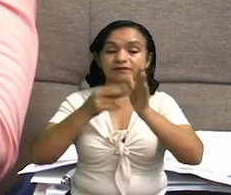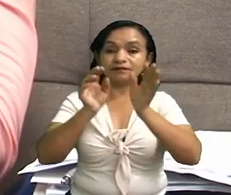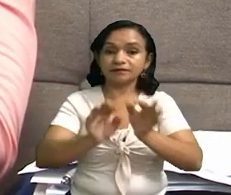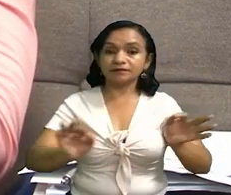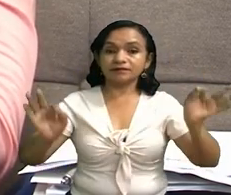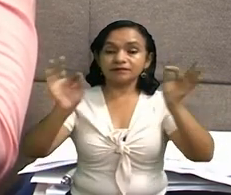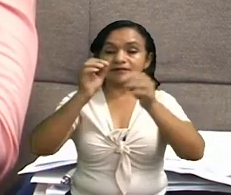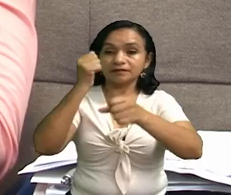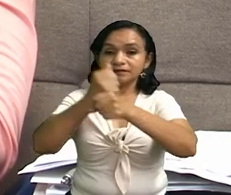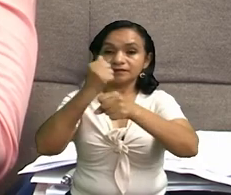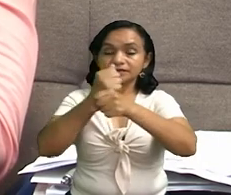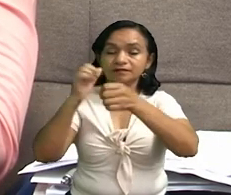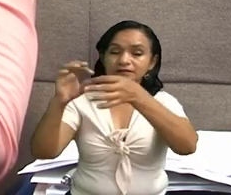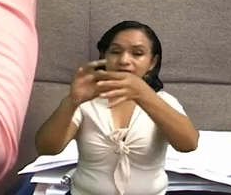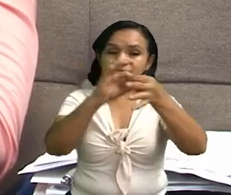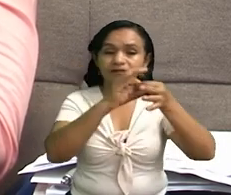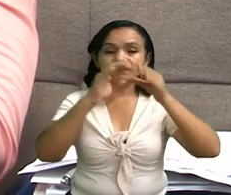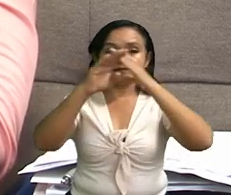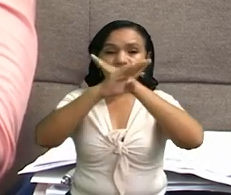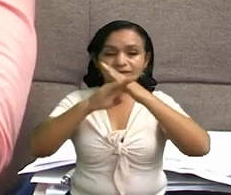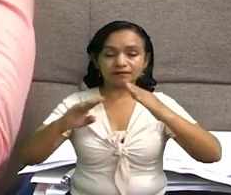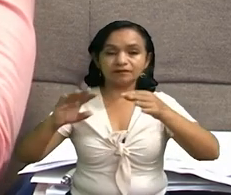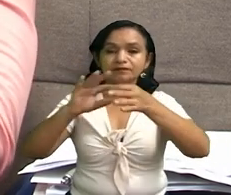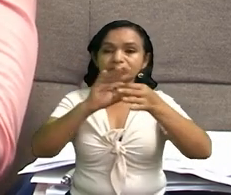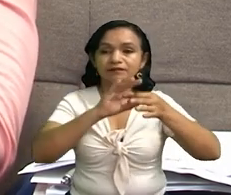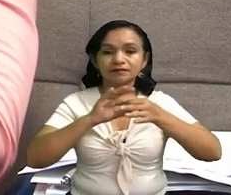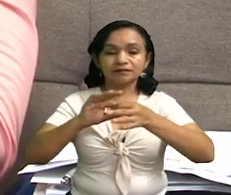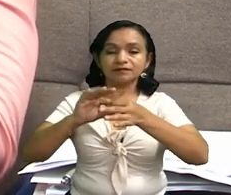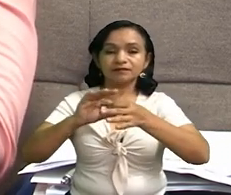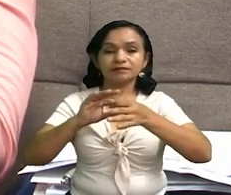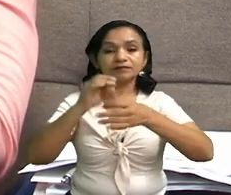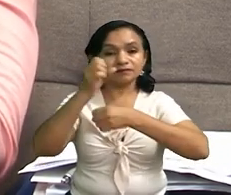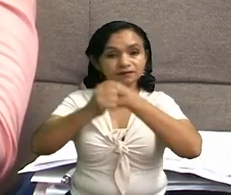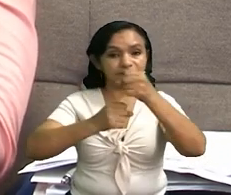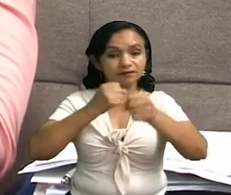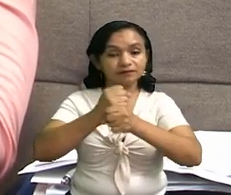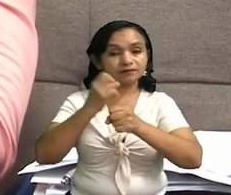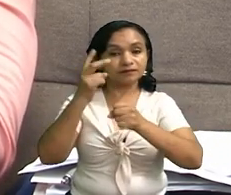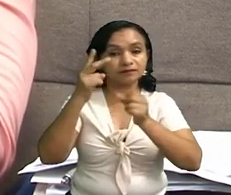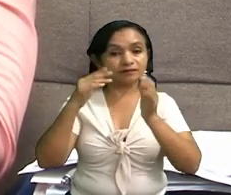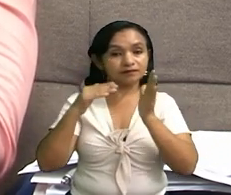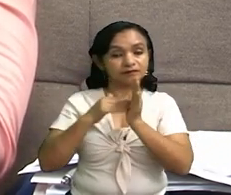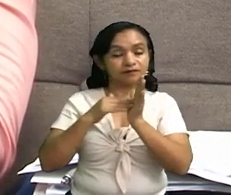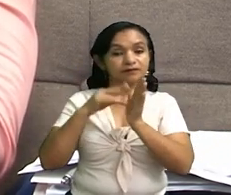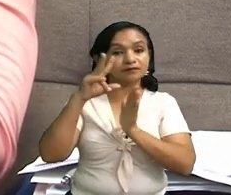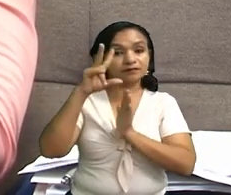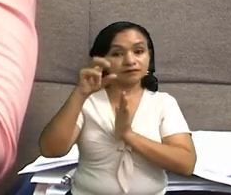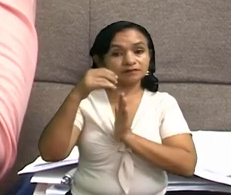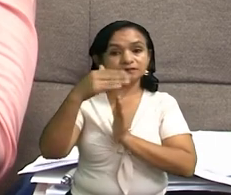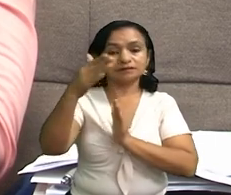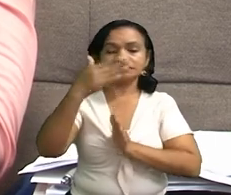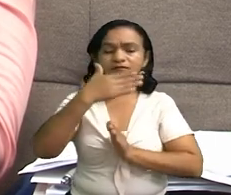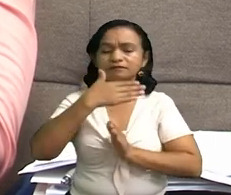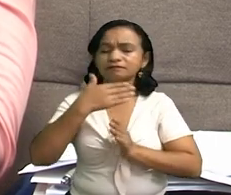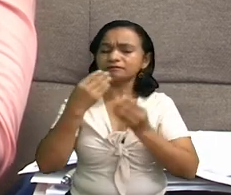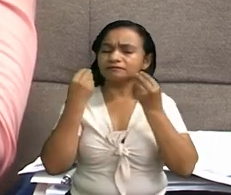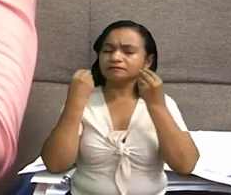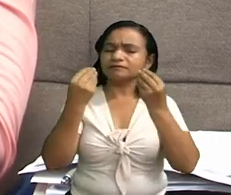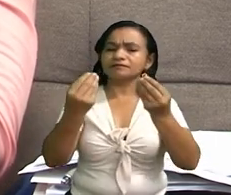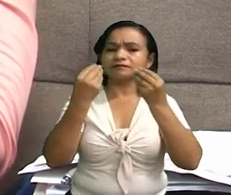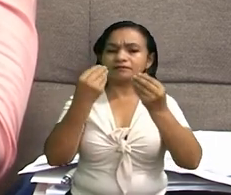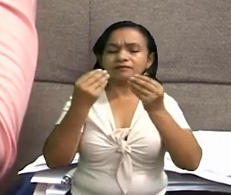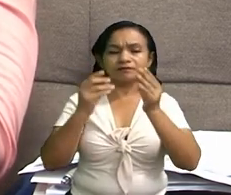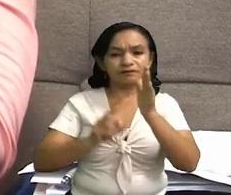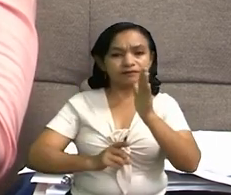que trabajemos en unidad, en paz y en armonía. Ese año 2020 tiene que ser